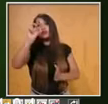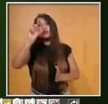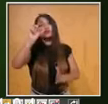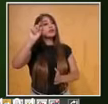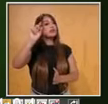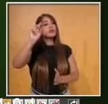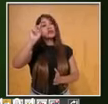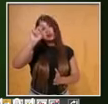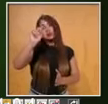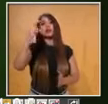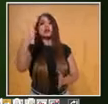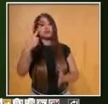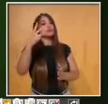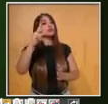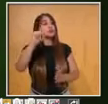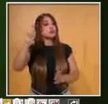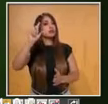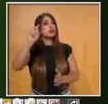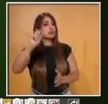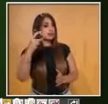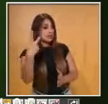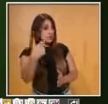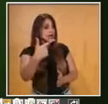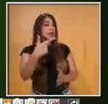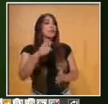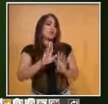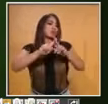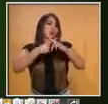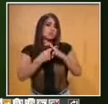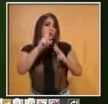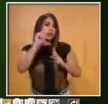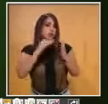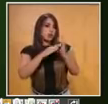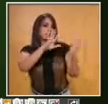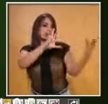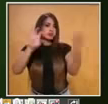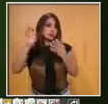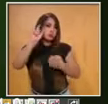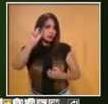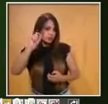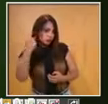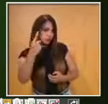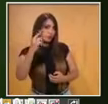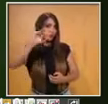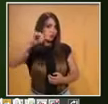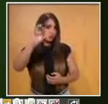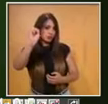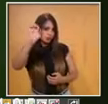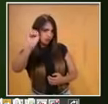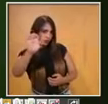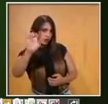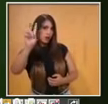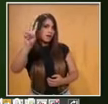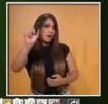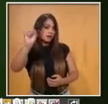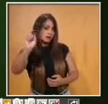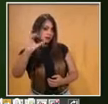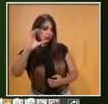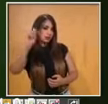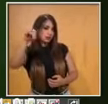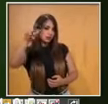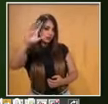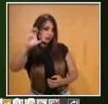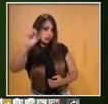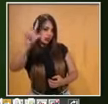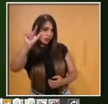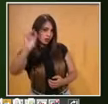Vamos a empezar. En 1921, José Vasconcelos fue el primer secretario de Educación y emprendió